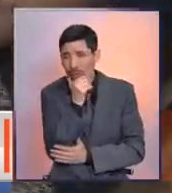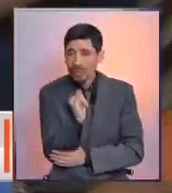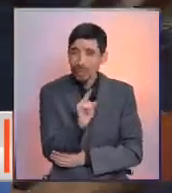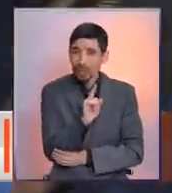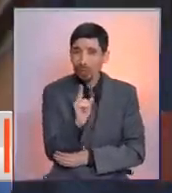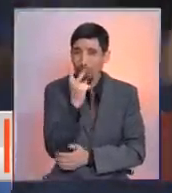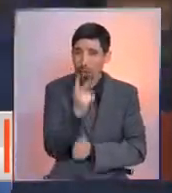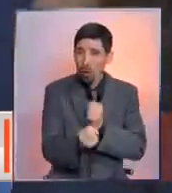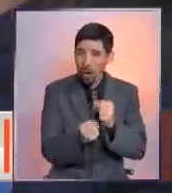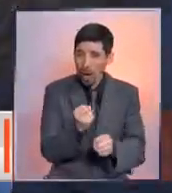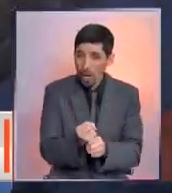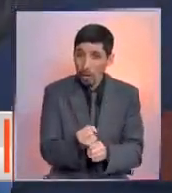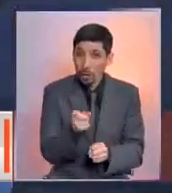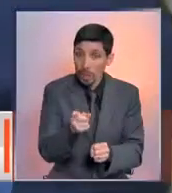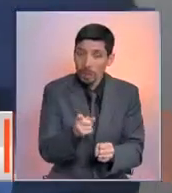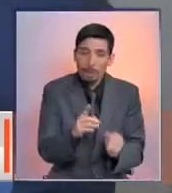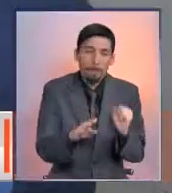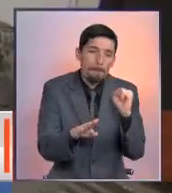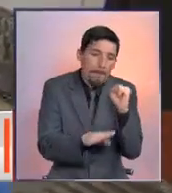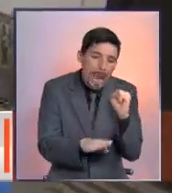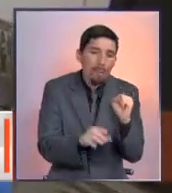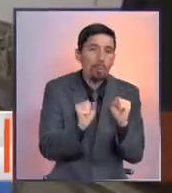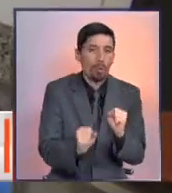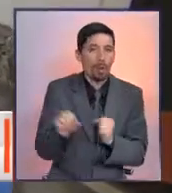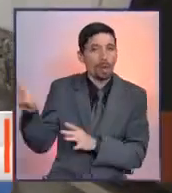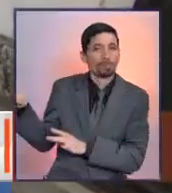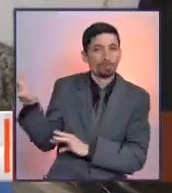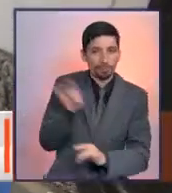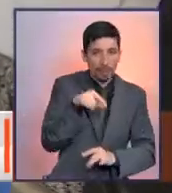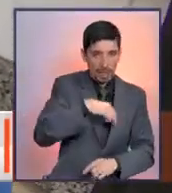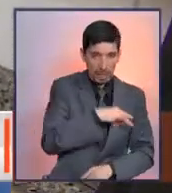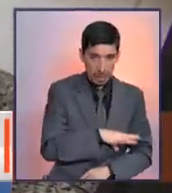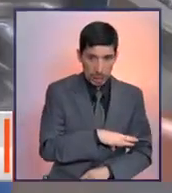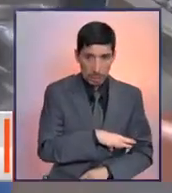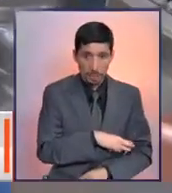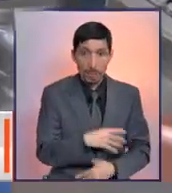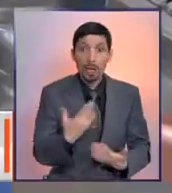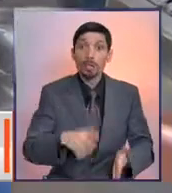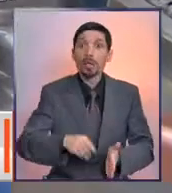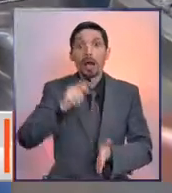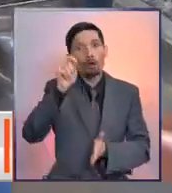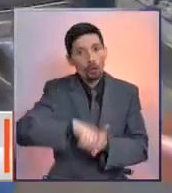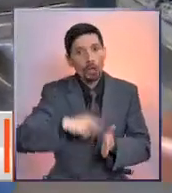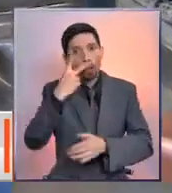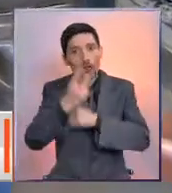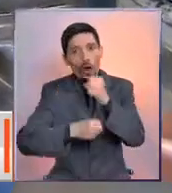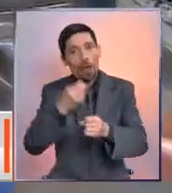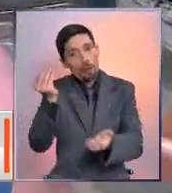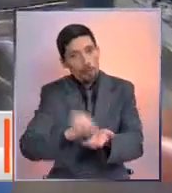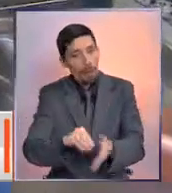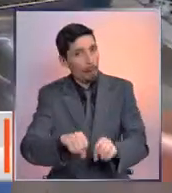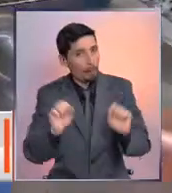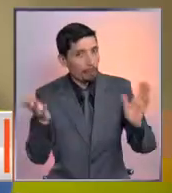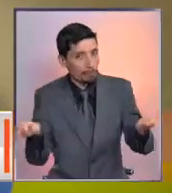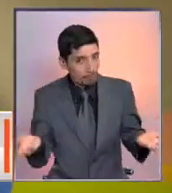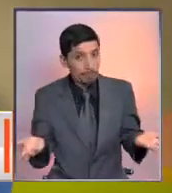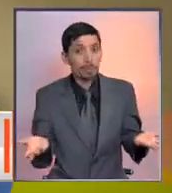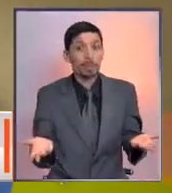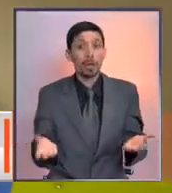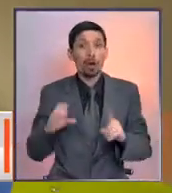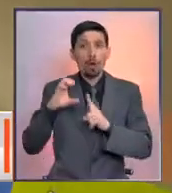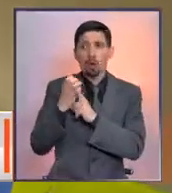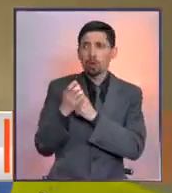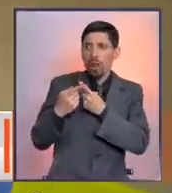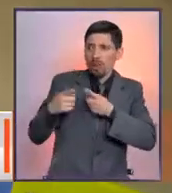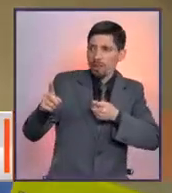por 2 años, que es un requisito mínimo para poder traerlas a Chile. Sin embargo, ya renovaron contrato por 2 años más. Ni la diferencia cultural ni el